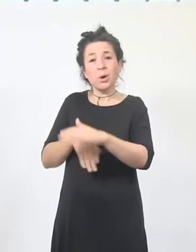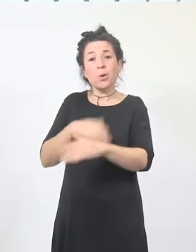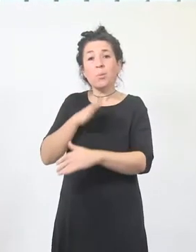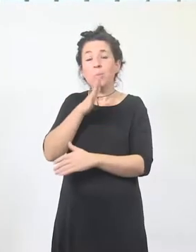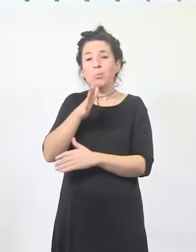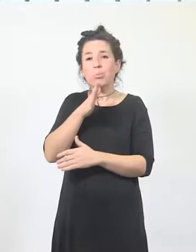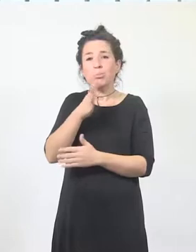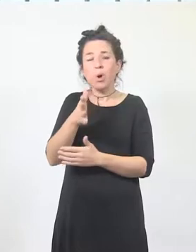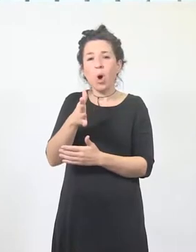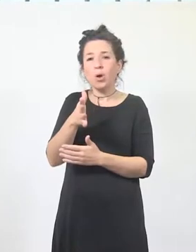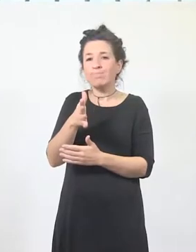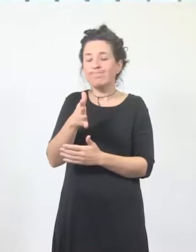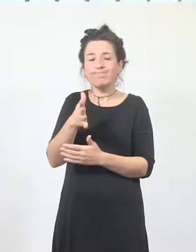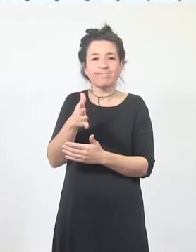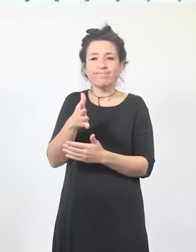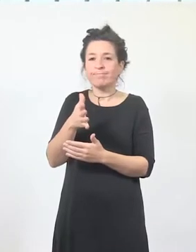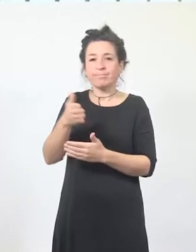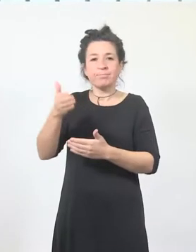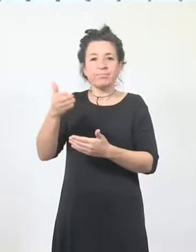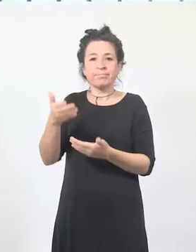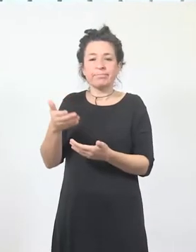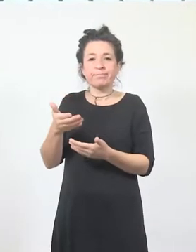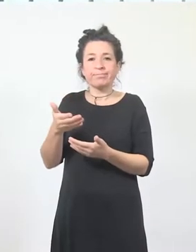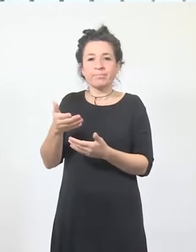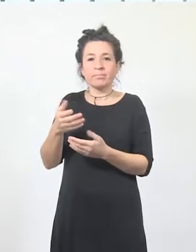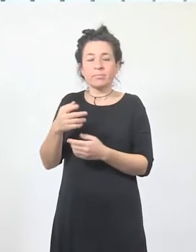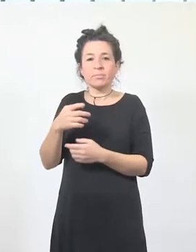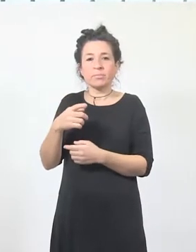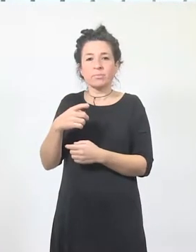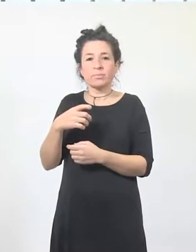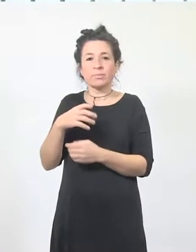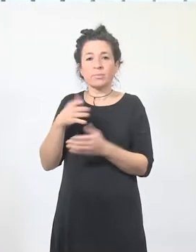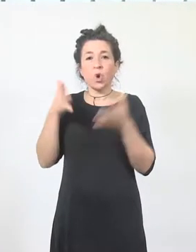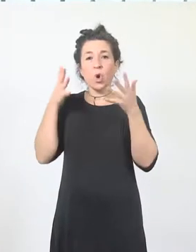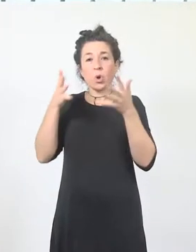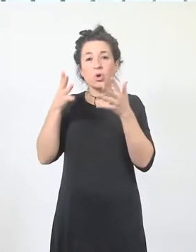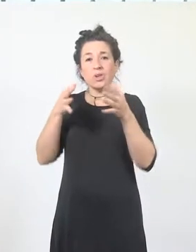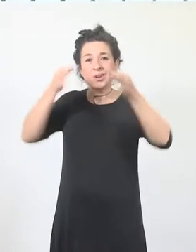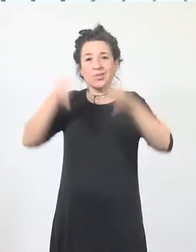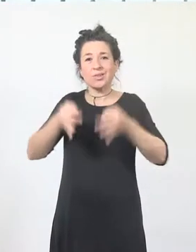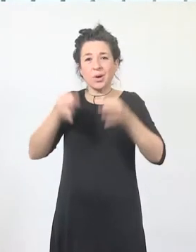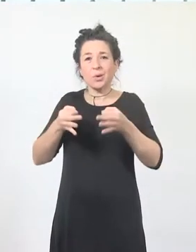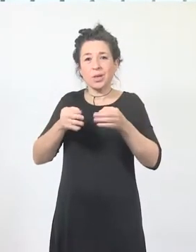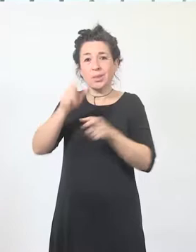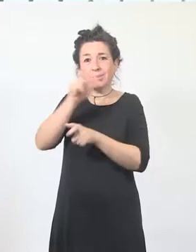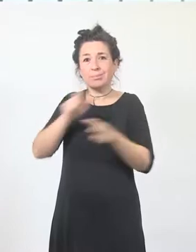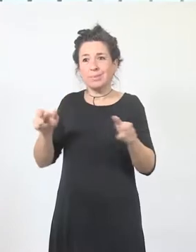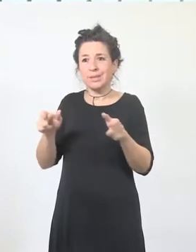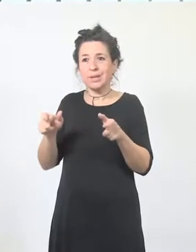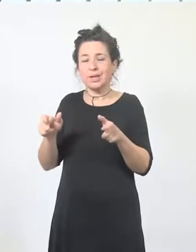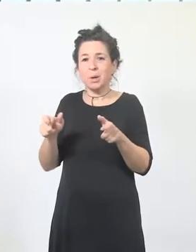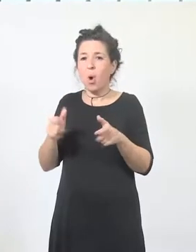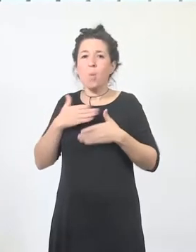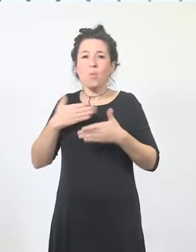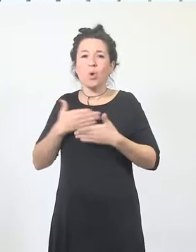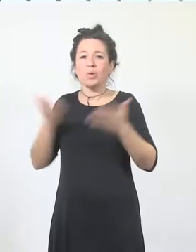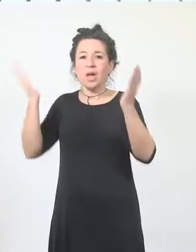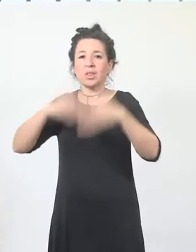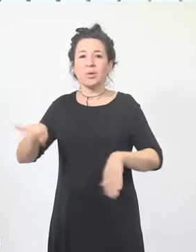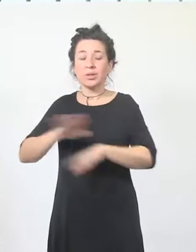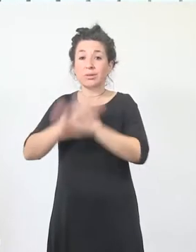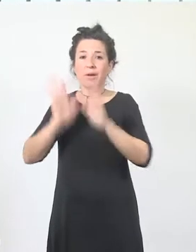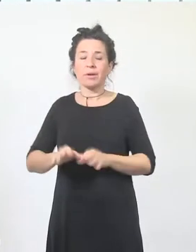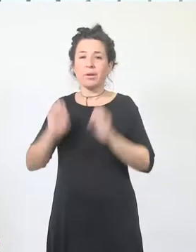ha visto una voluntad por parte de los miembros del Consejo de Seguridad y se dimitió,